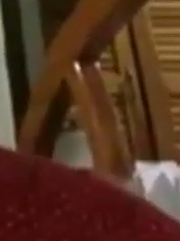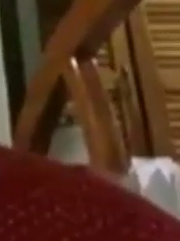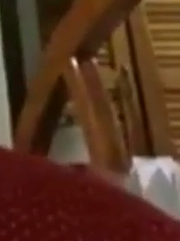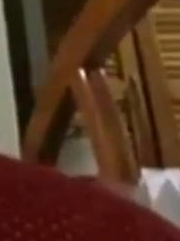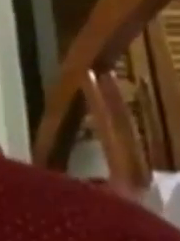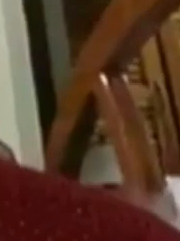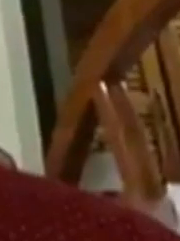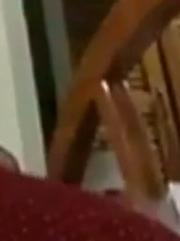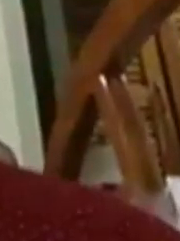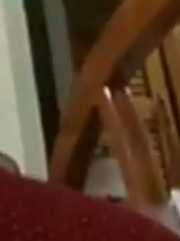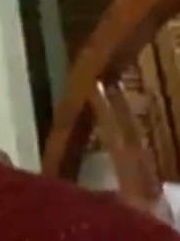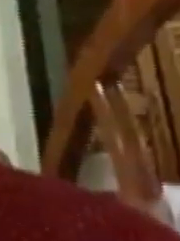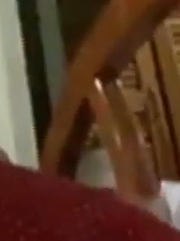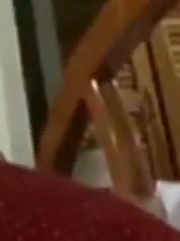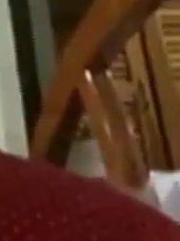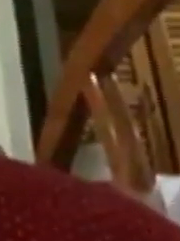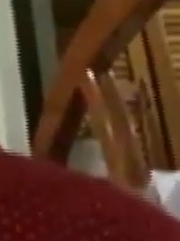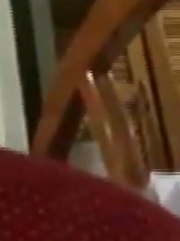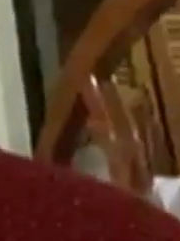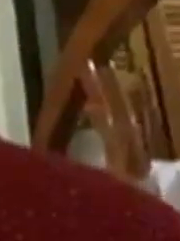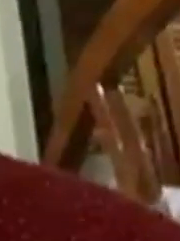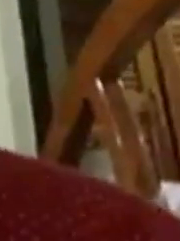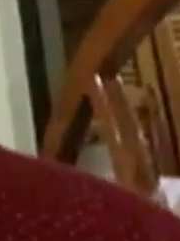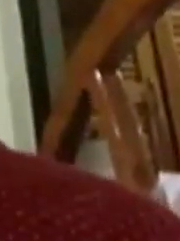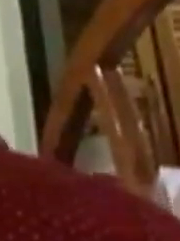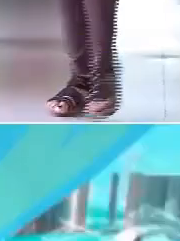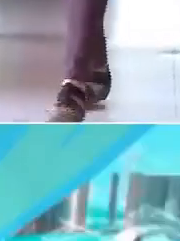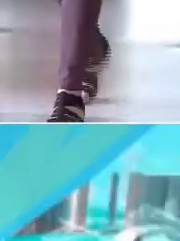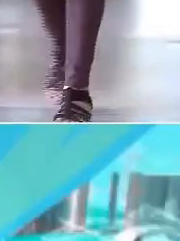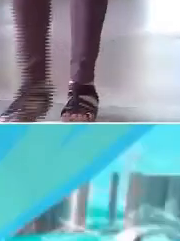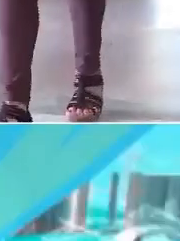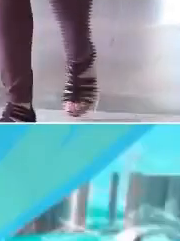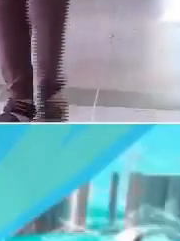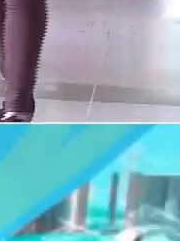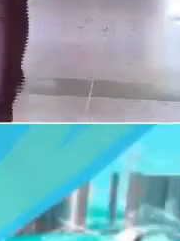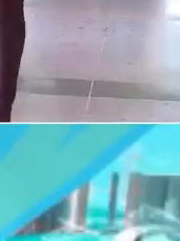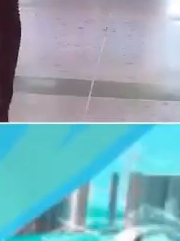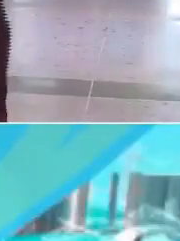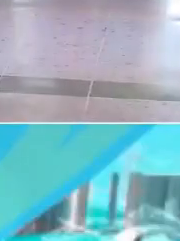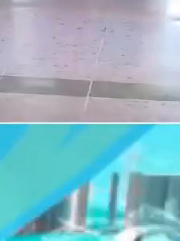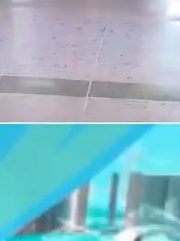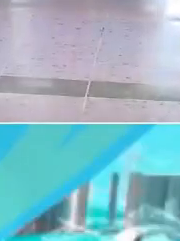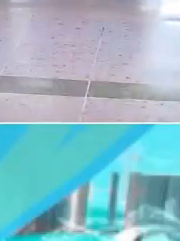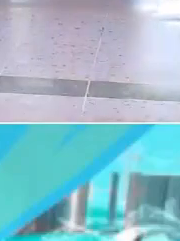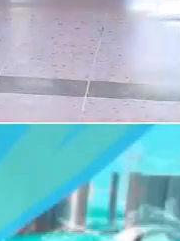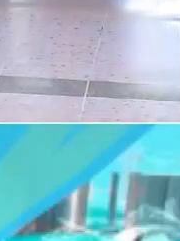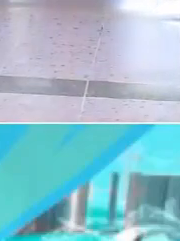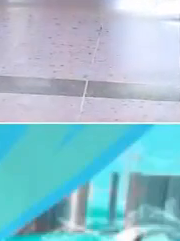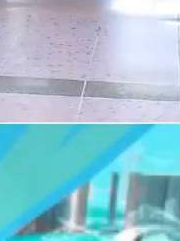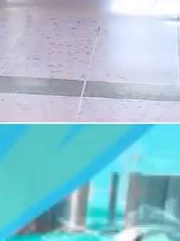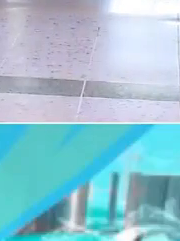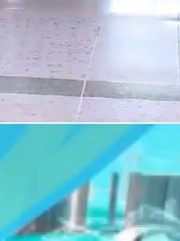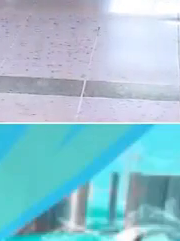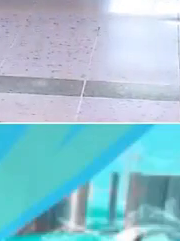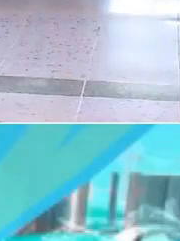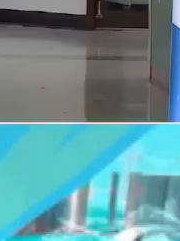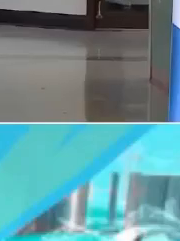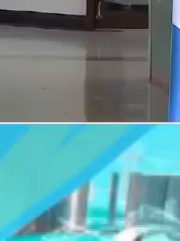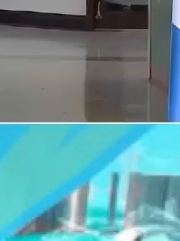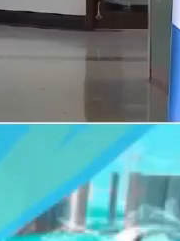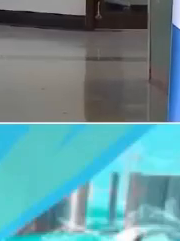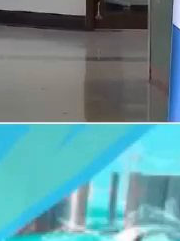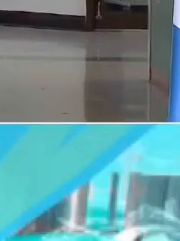Lamentablemente es inevitable que estemos todos expuestos como ciudadanos, tanto en nuestras áreas comunitarias como en el